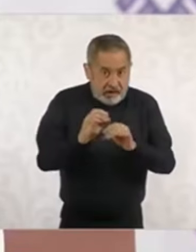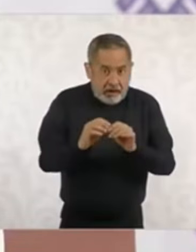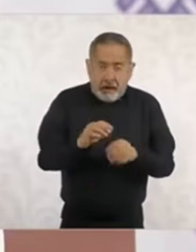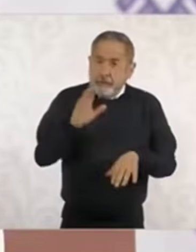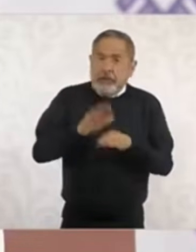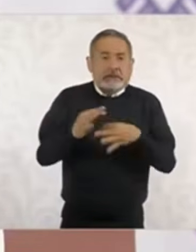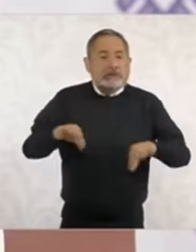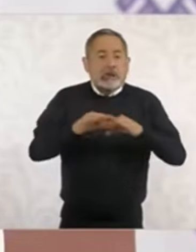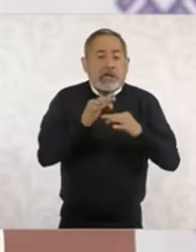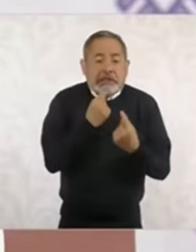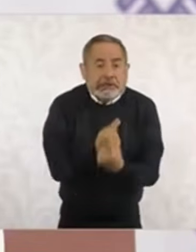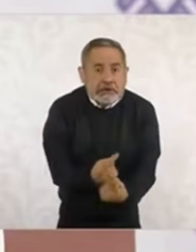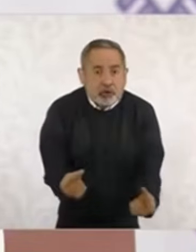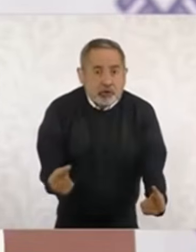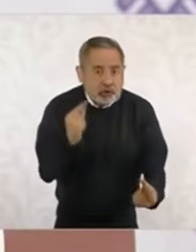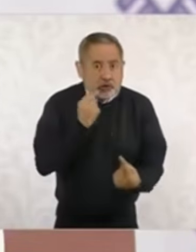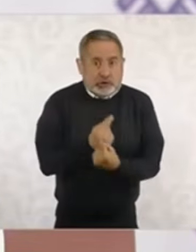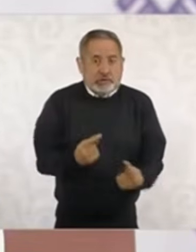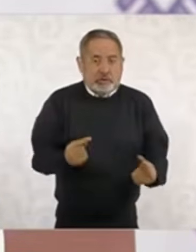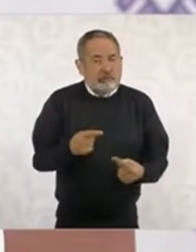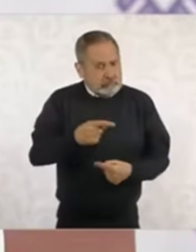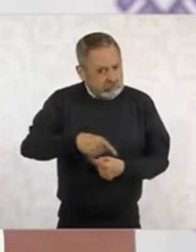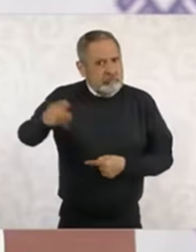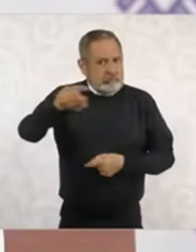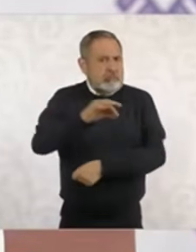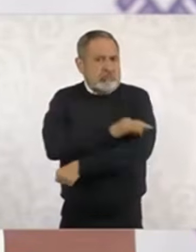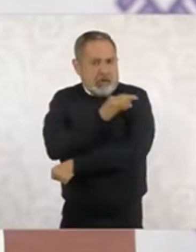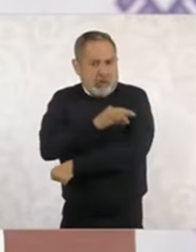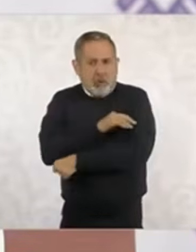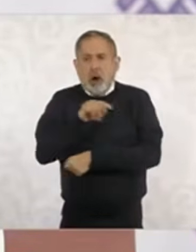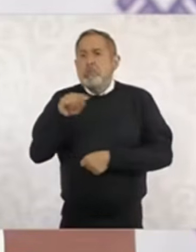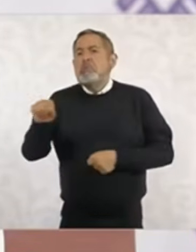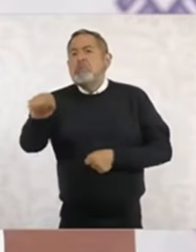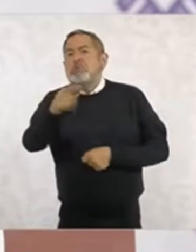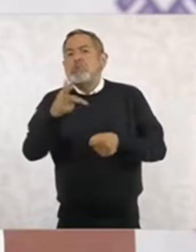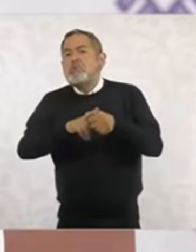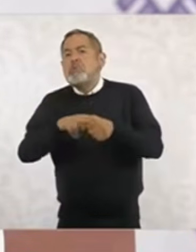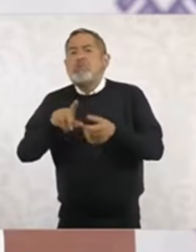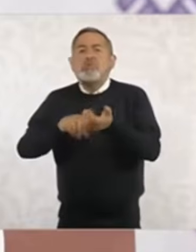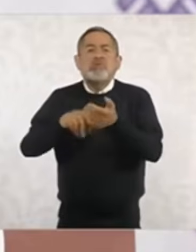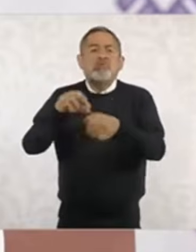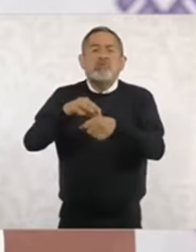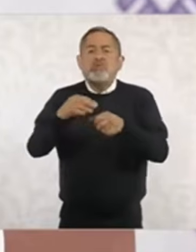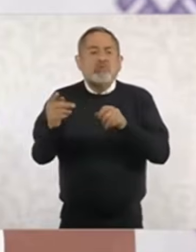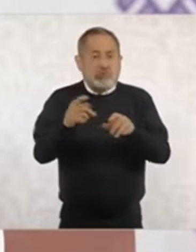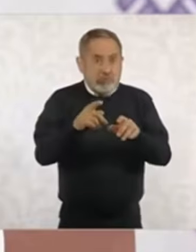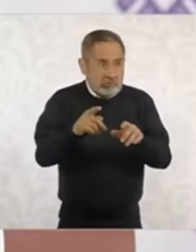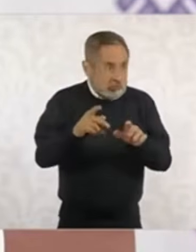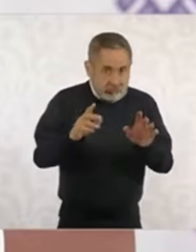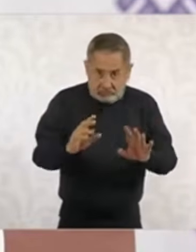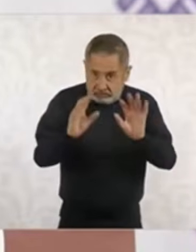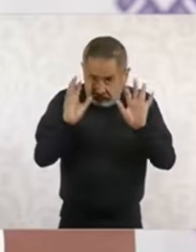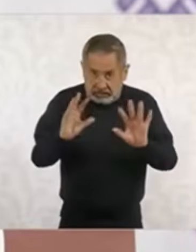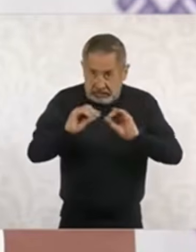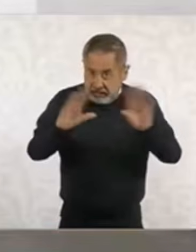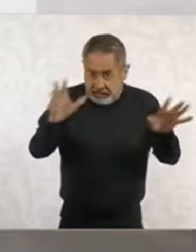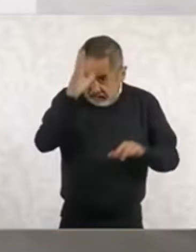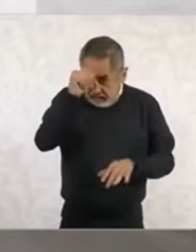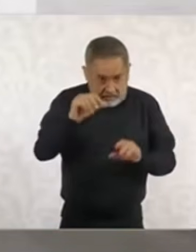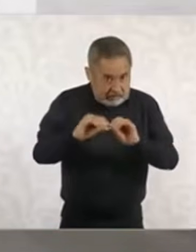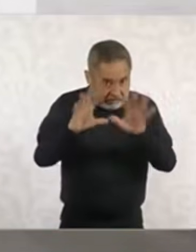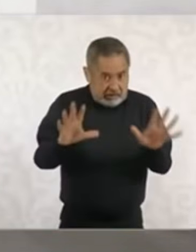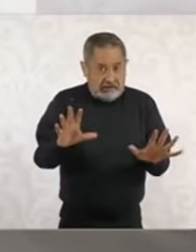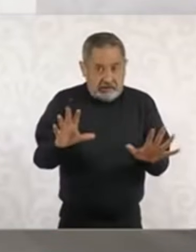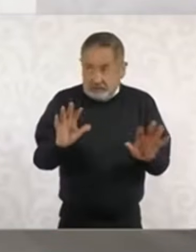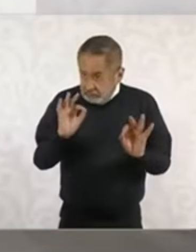niñas y niños, hay que irse a vacunar a los centros de salud. ¿De acuerdo? ¿Se entendió esta parte? Sí, muy